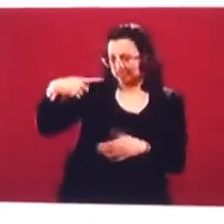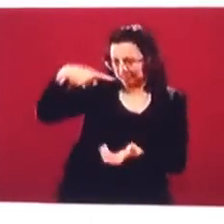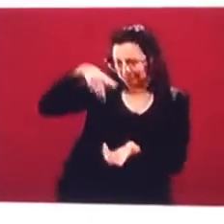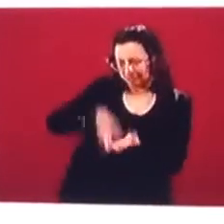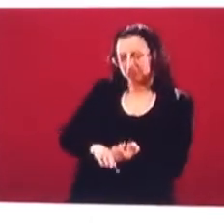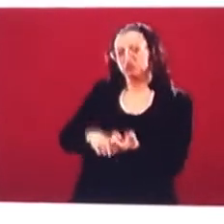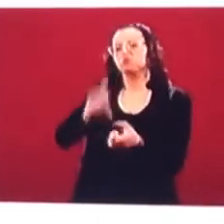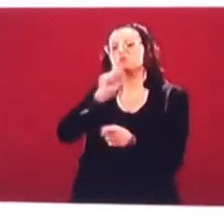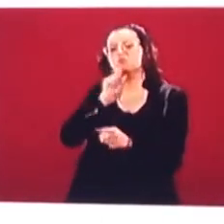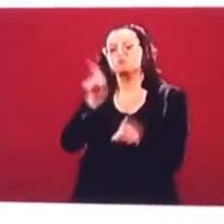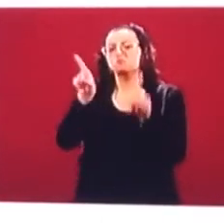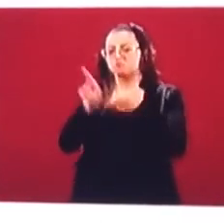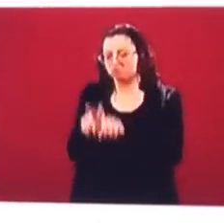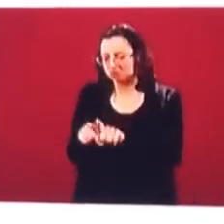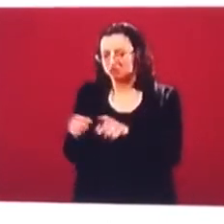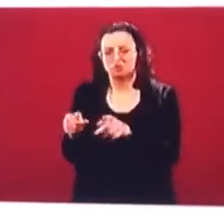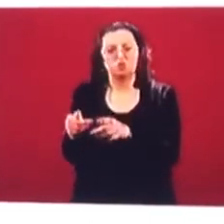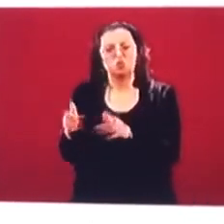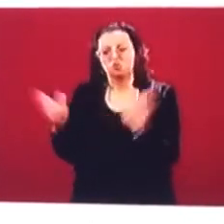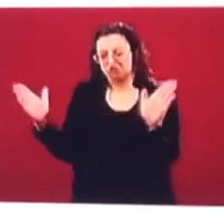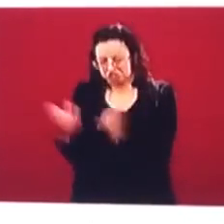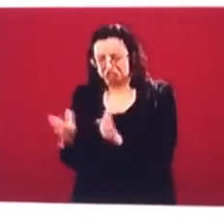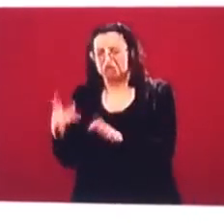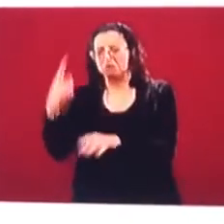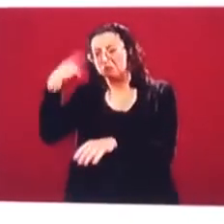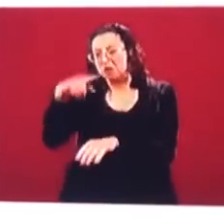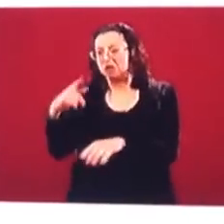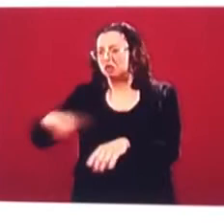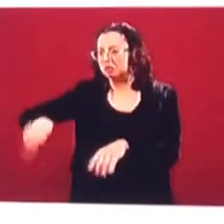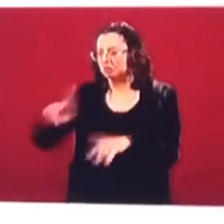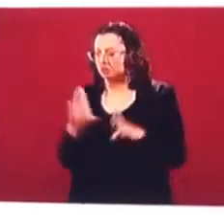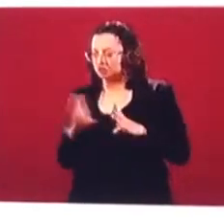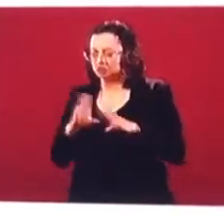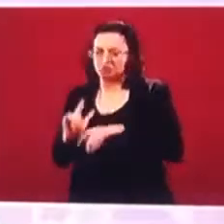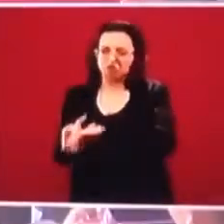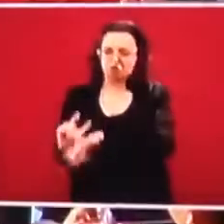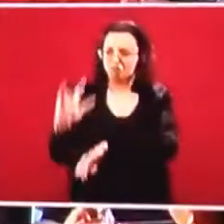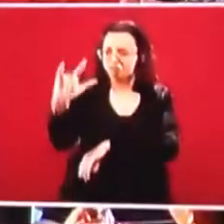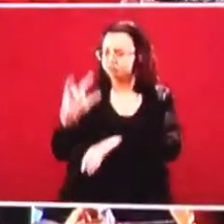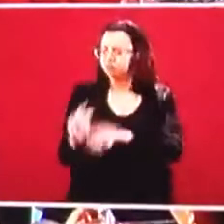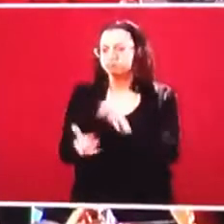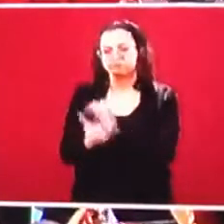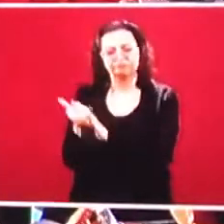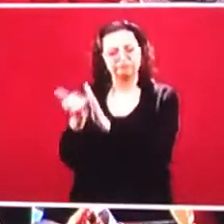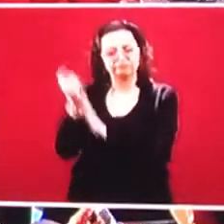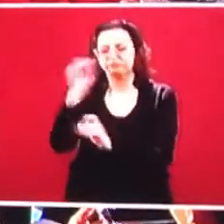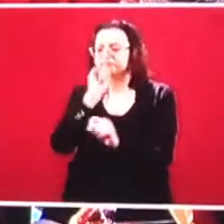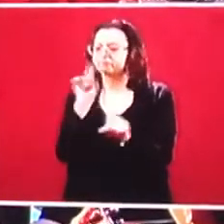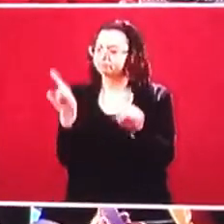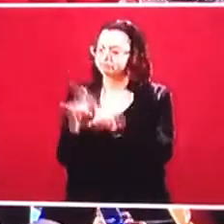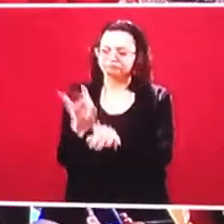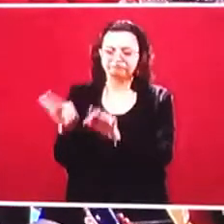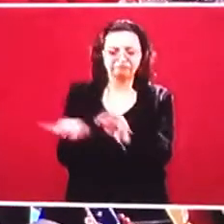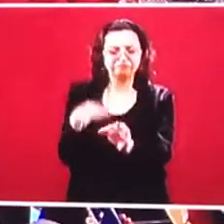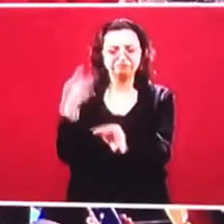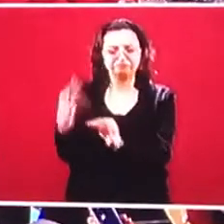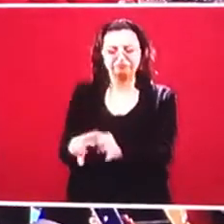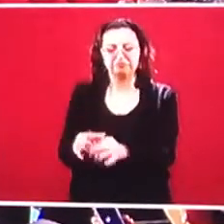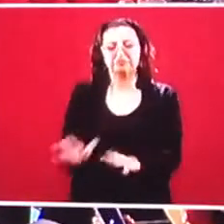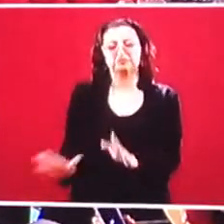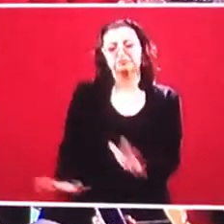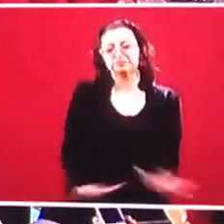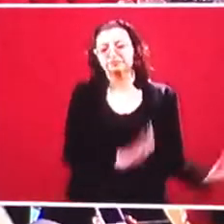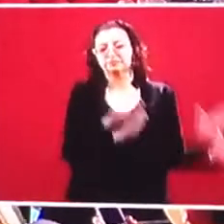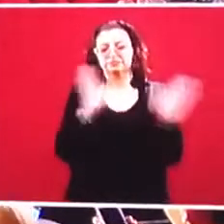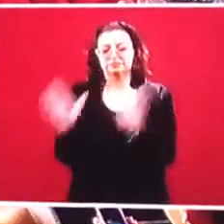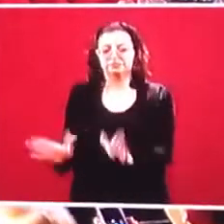vivales están identificados. El día de mañana voy a dar simplemente la zona, el municipio y quiénes son más o menos, porque la